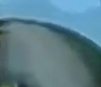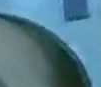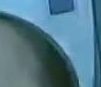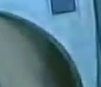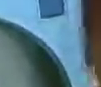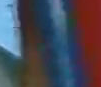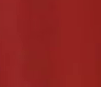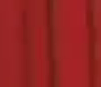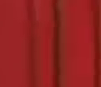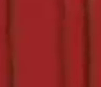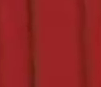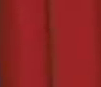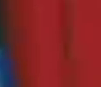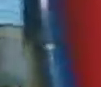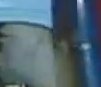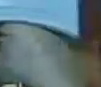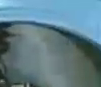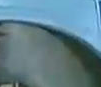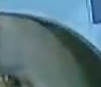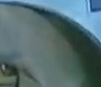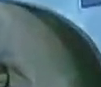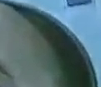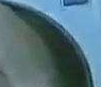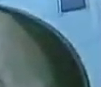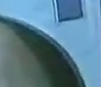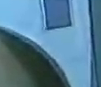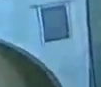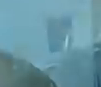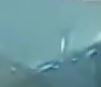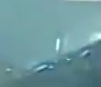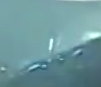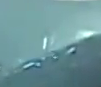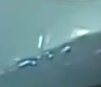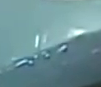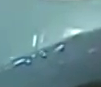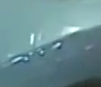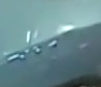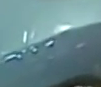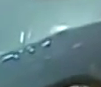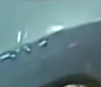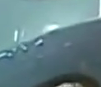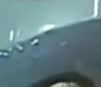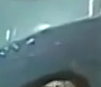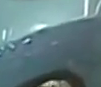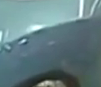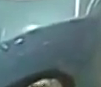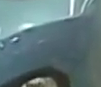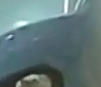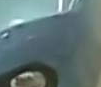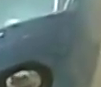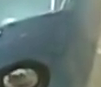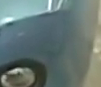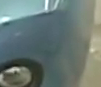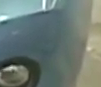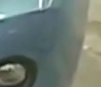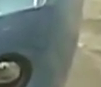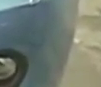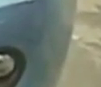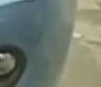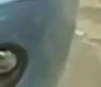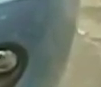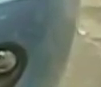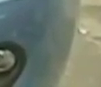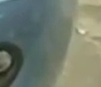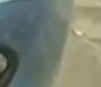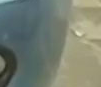madre, vivían bajo el desamparo. Claro que falta del viejo, las cosas habían cambiado. Vivían bajo su pobreza, pero siempre como honrado.